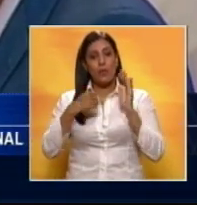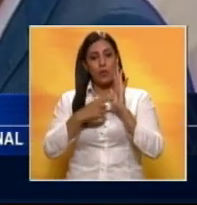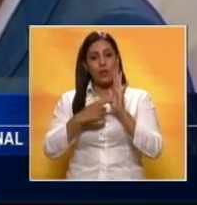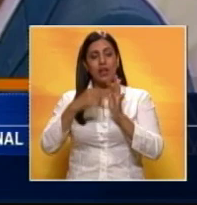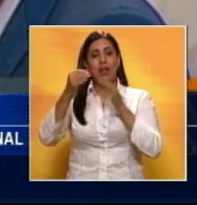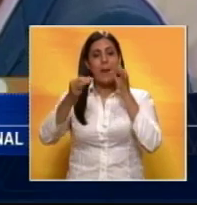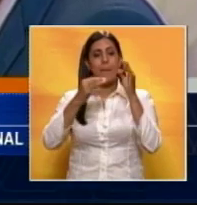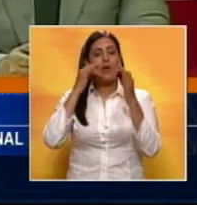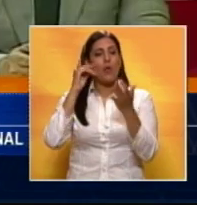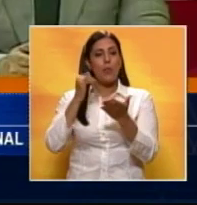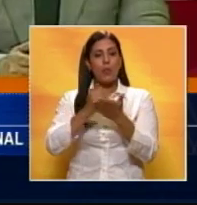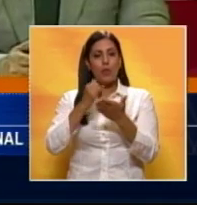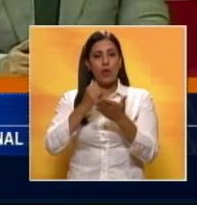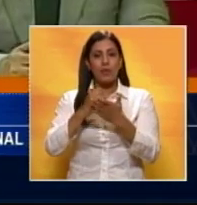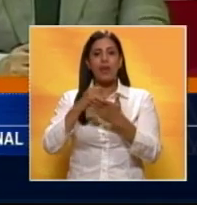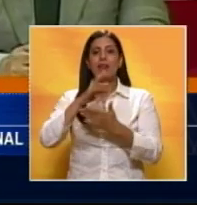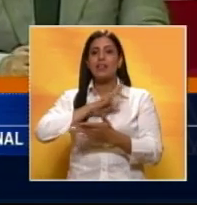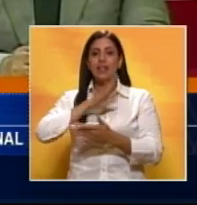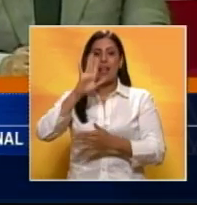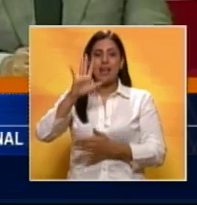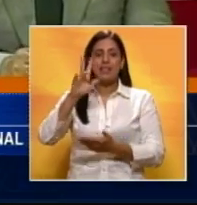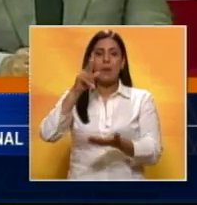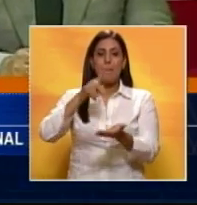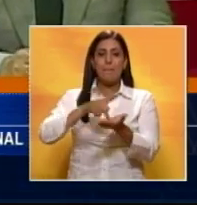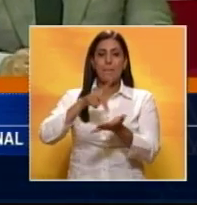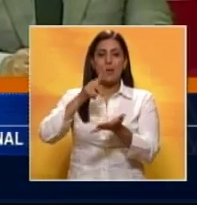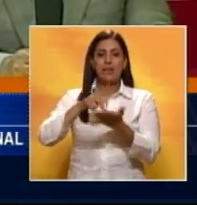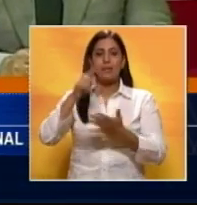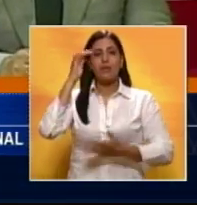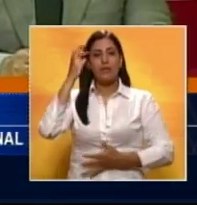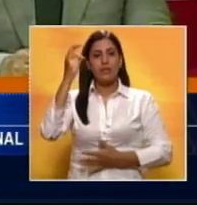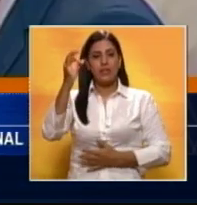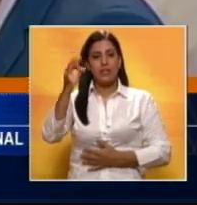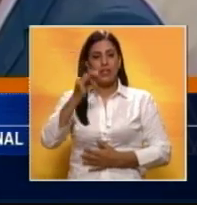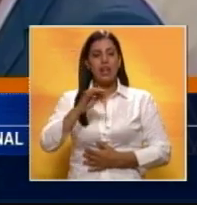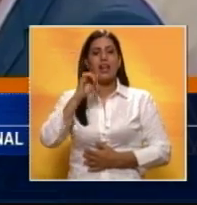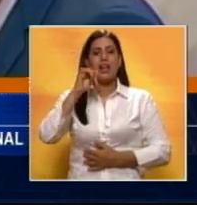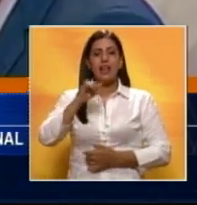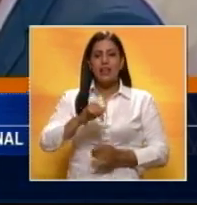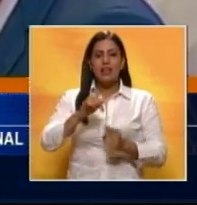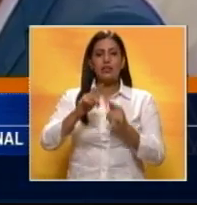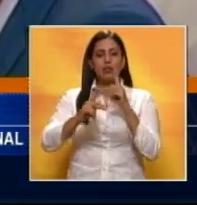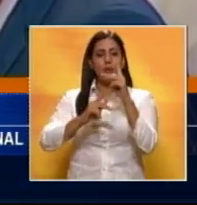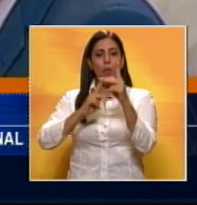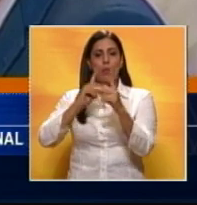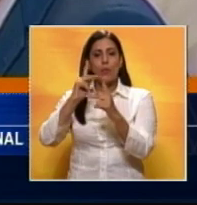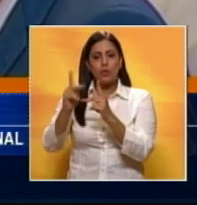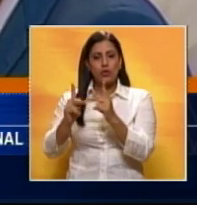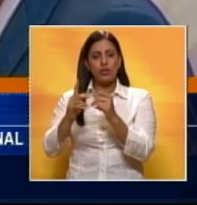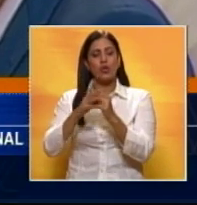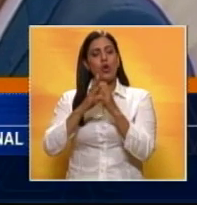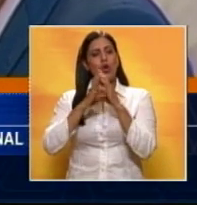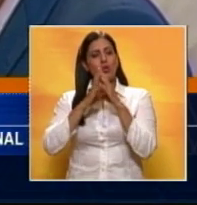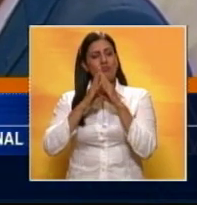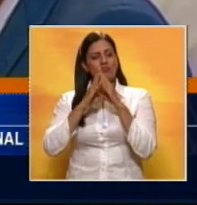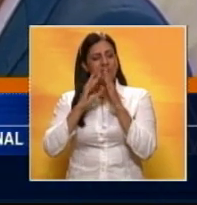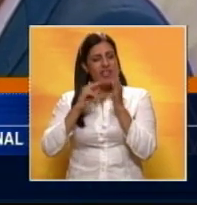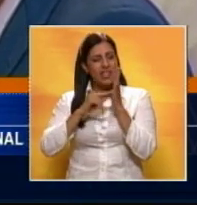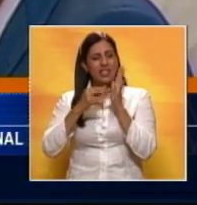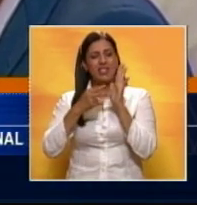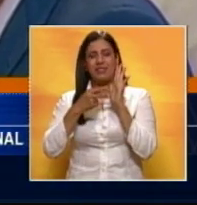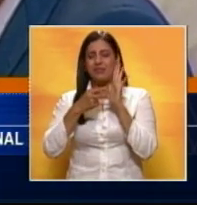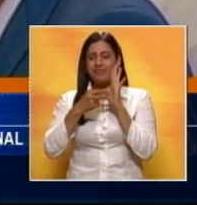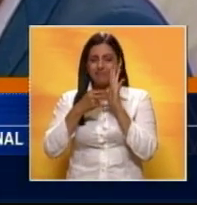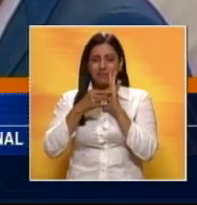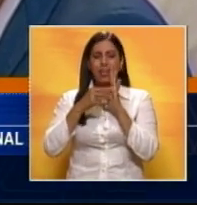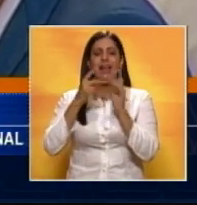públicamente ofreció las pruebas que dan cuenta de la participación de la fiscal en este proceso. Todo lo cual